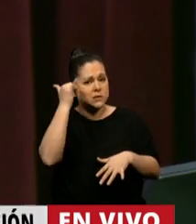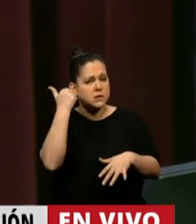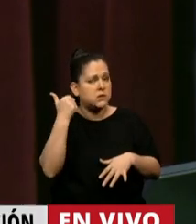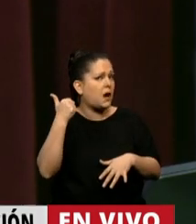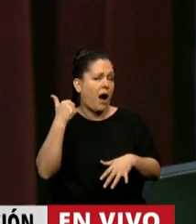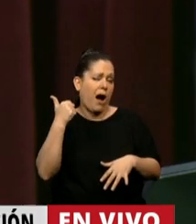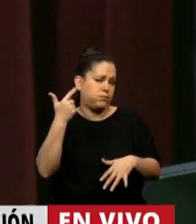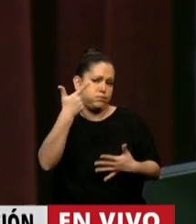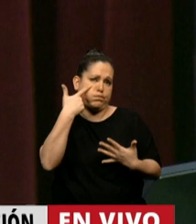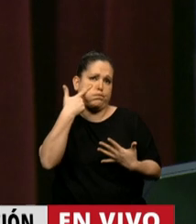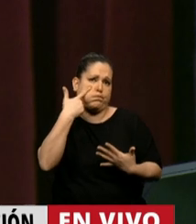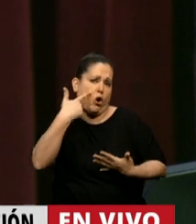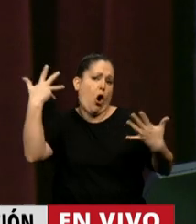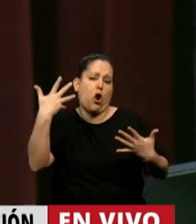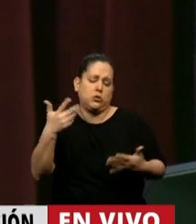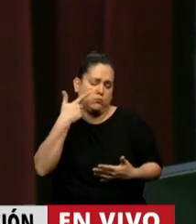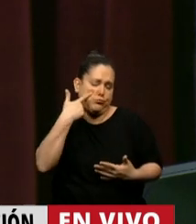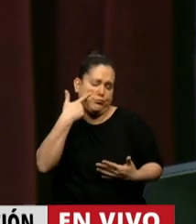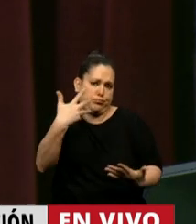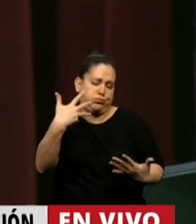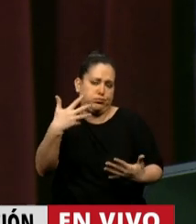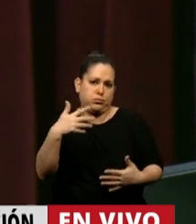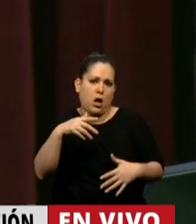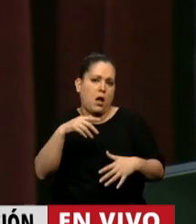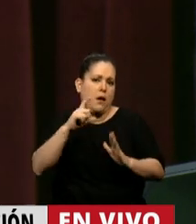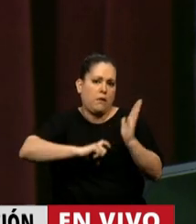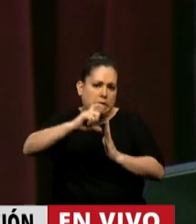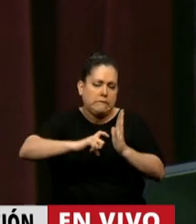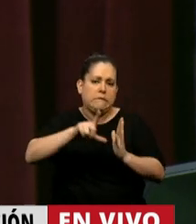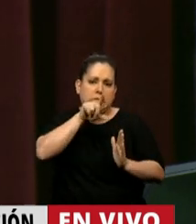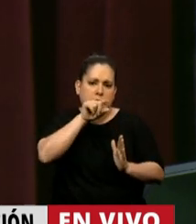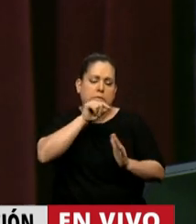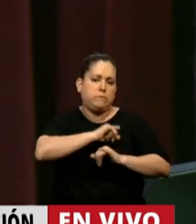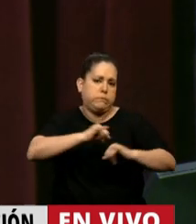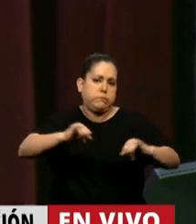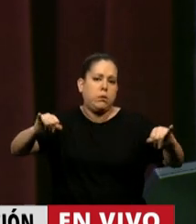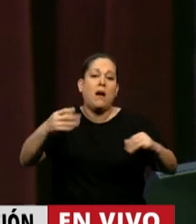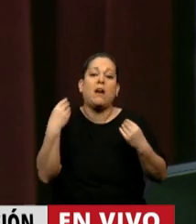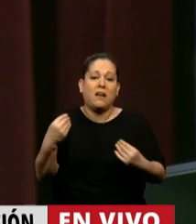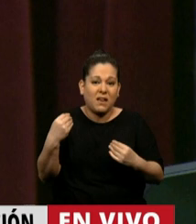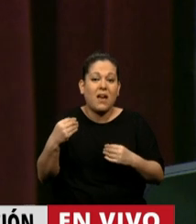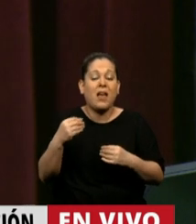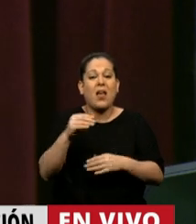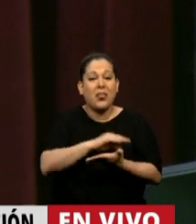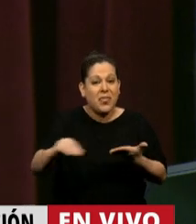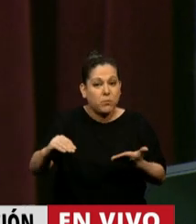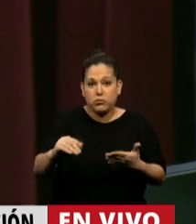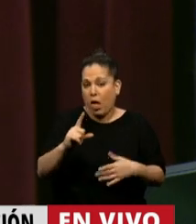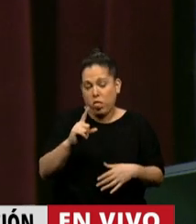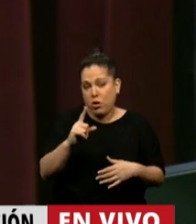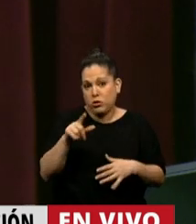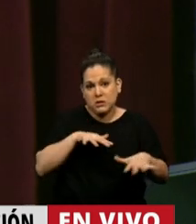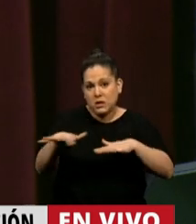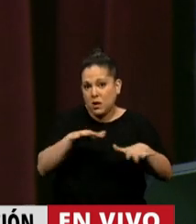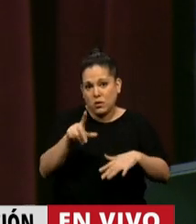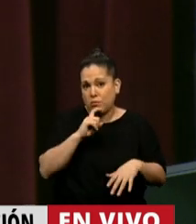casi de público conocimiento que está circulando en redes de un diputado manteniendo una conducta inapropiada